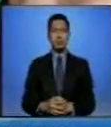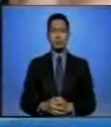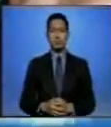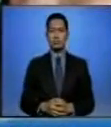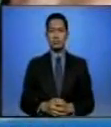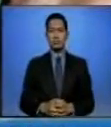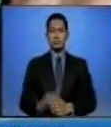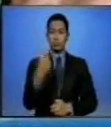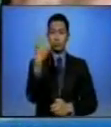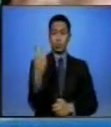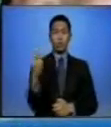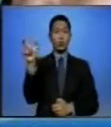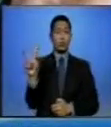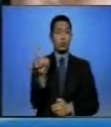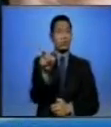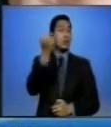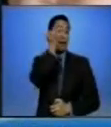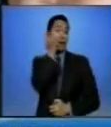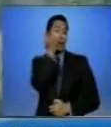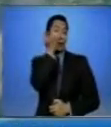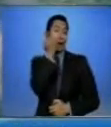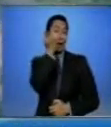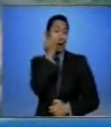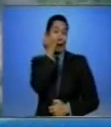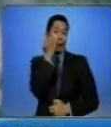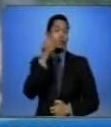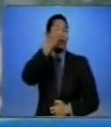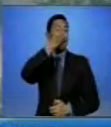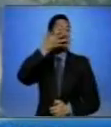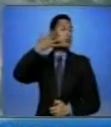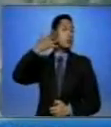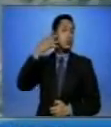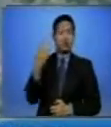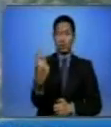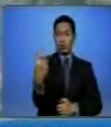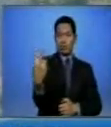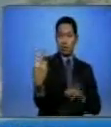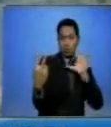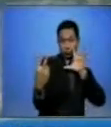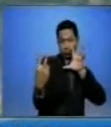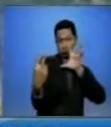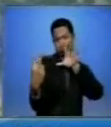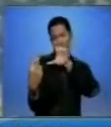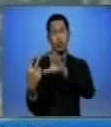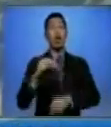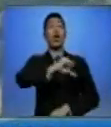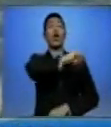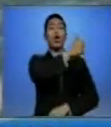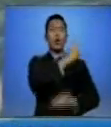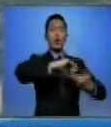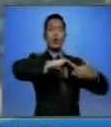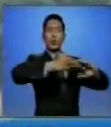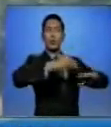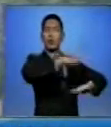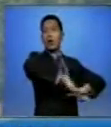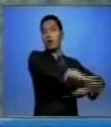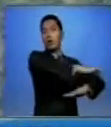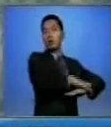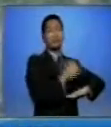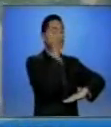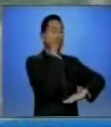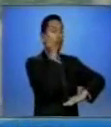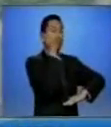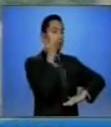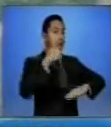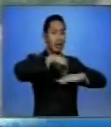Una pareja de huaorani fue atacada por integrantes de uno de los pueblos no contactados en la cuenca del río Chiripuno en el límite entre Pastaza